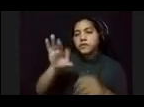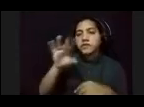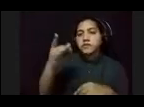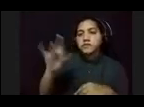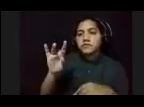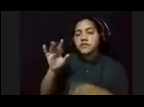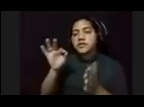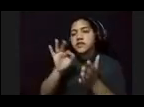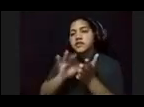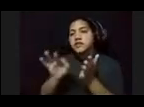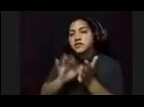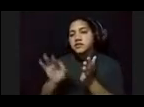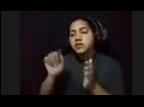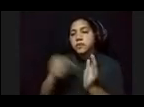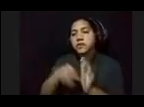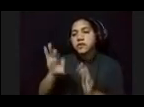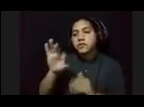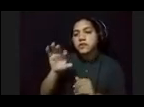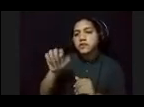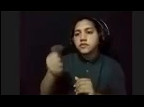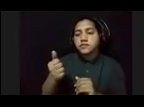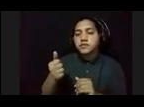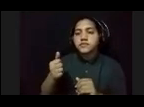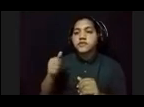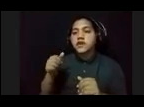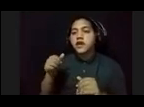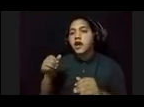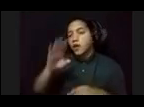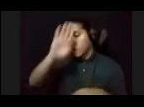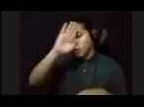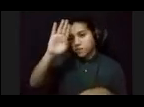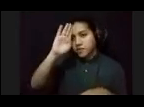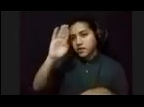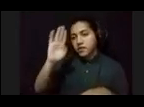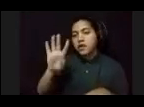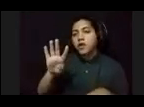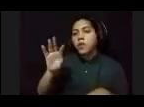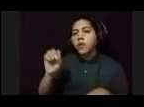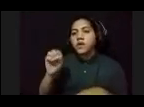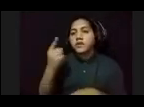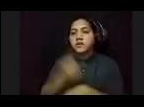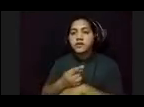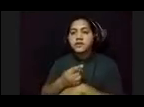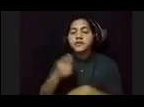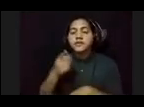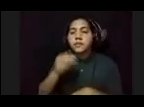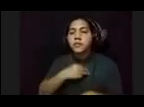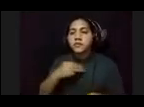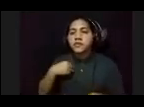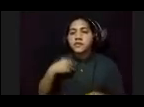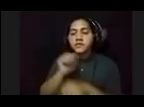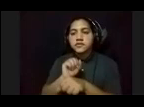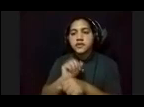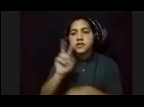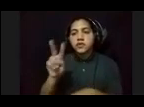de 1910, en el Hospital Cuarentenario Municipal laboraban 2 enfermeros y 2